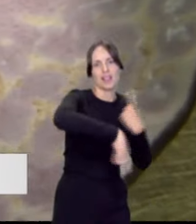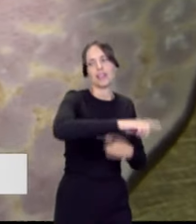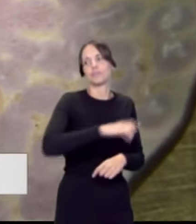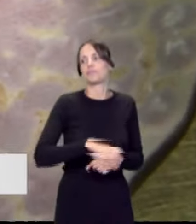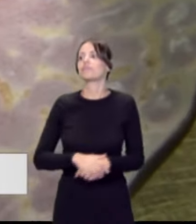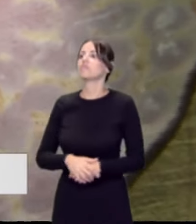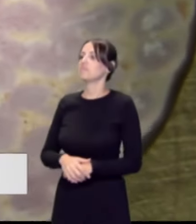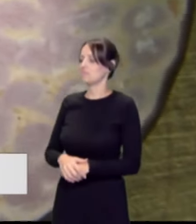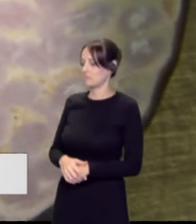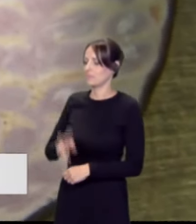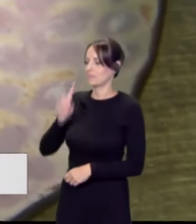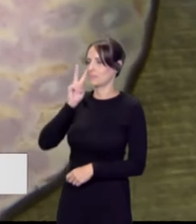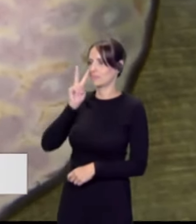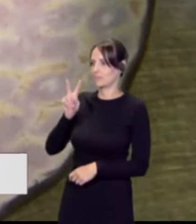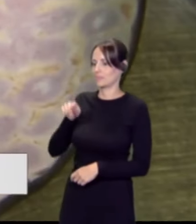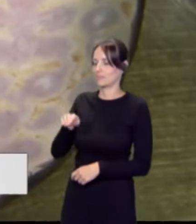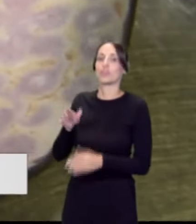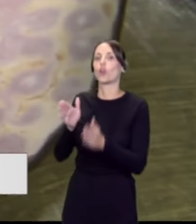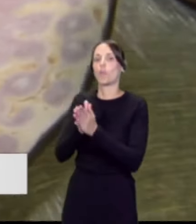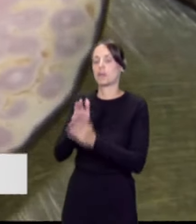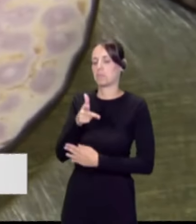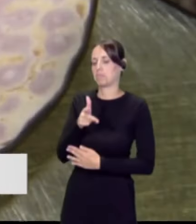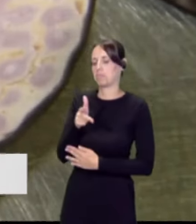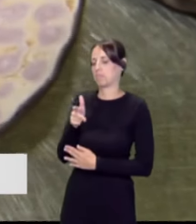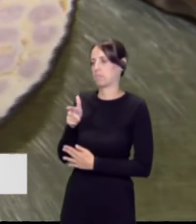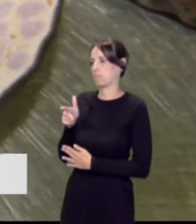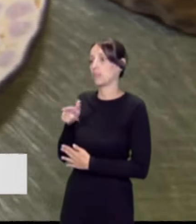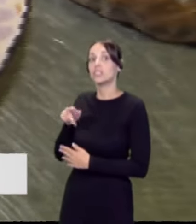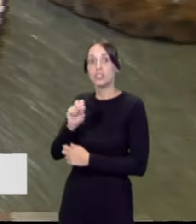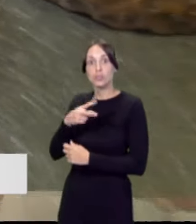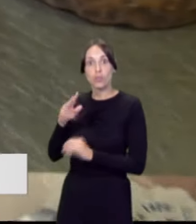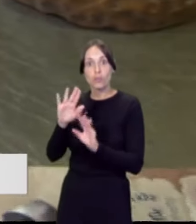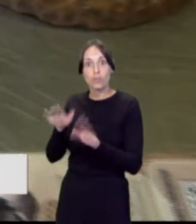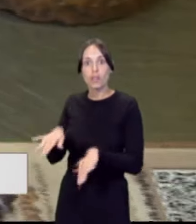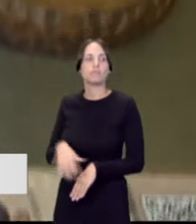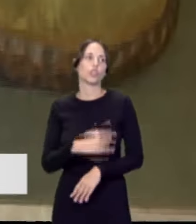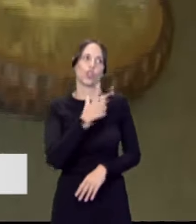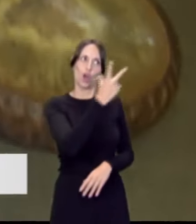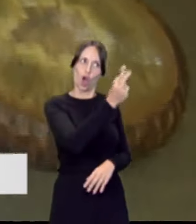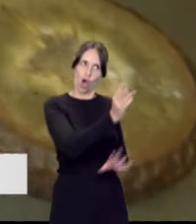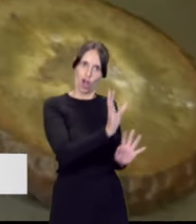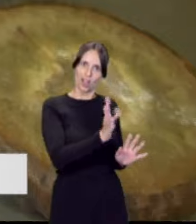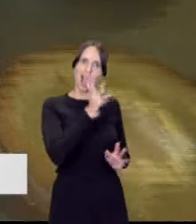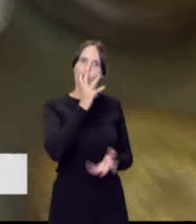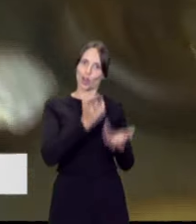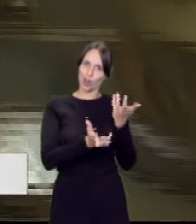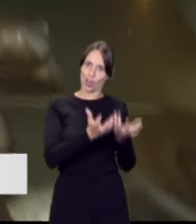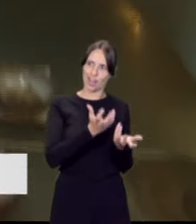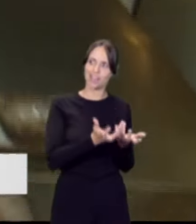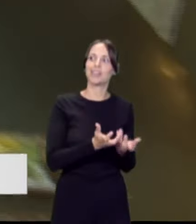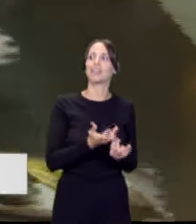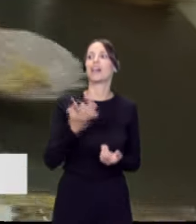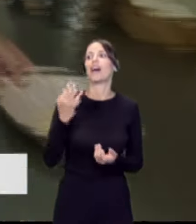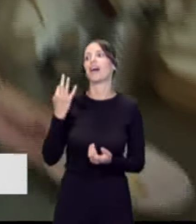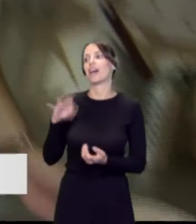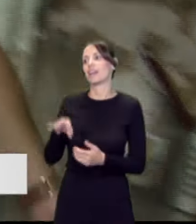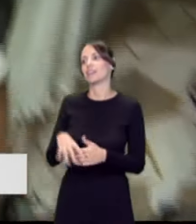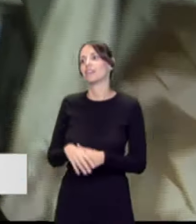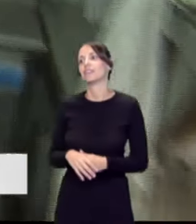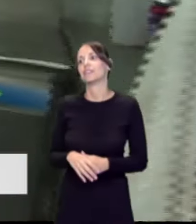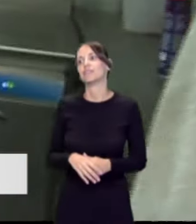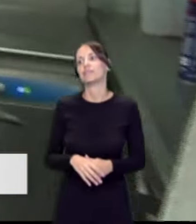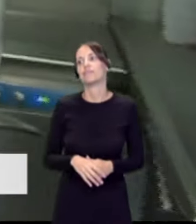viendo, está nuestro compañero sacando. ¿Ese es el resultado final? No, ahora hay que, ahora hay que cocinar. Bueno. Estoy ya por